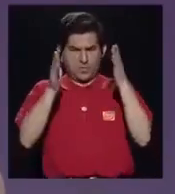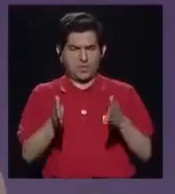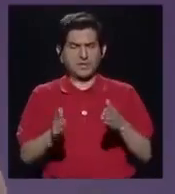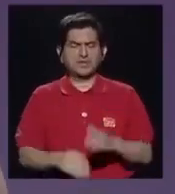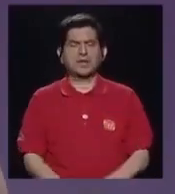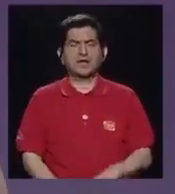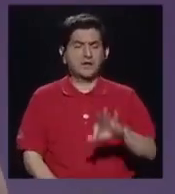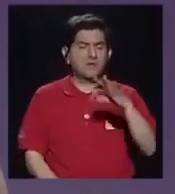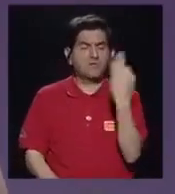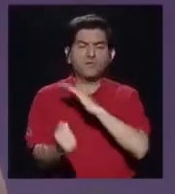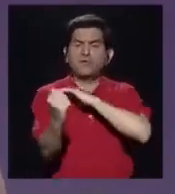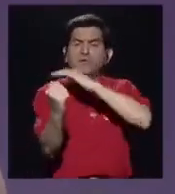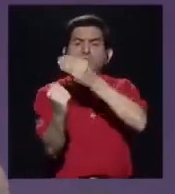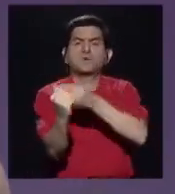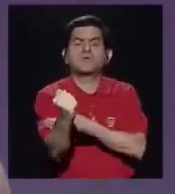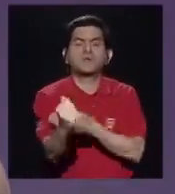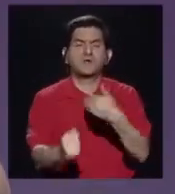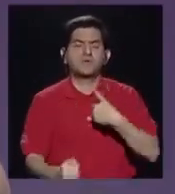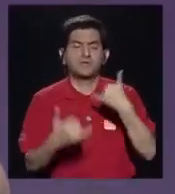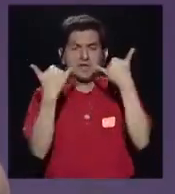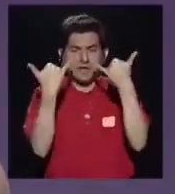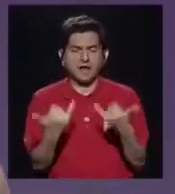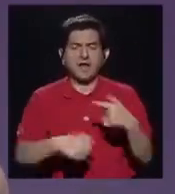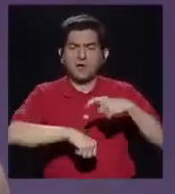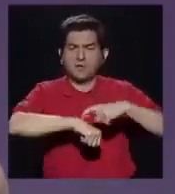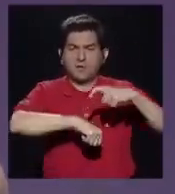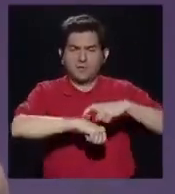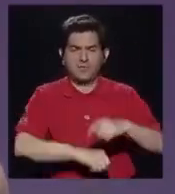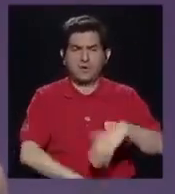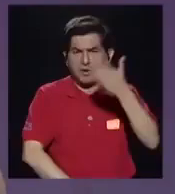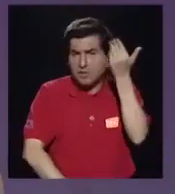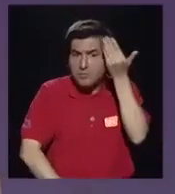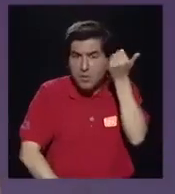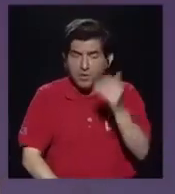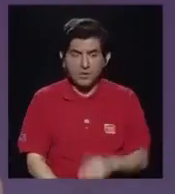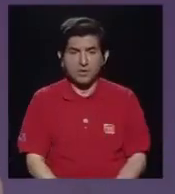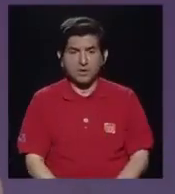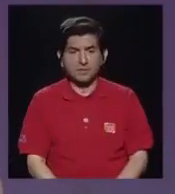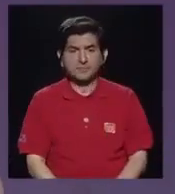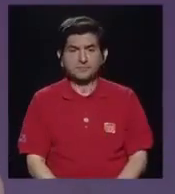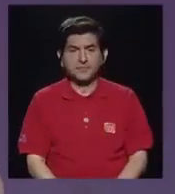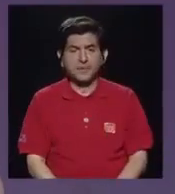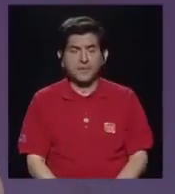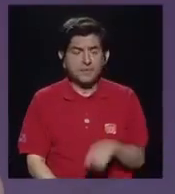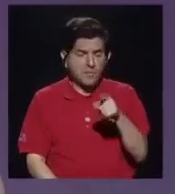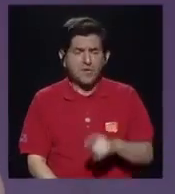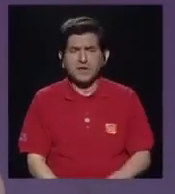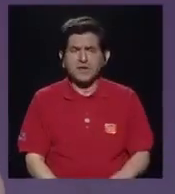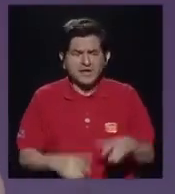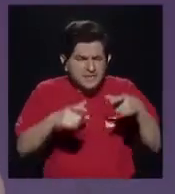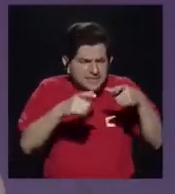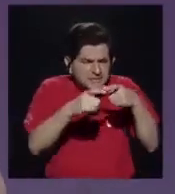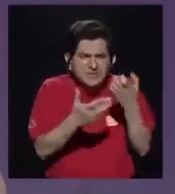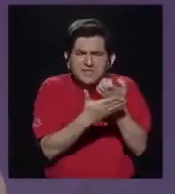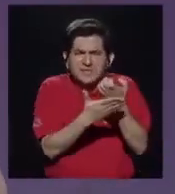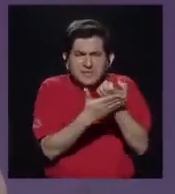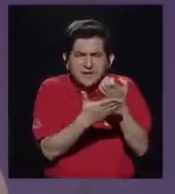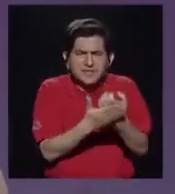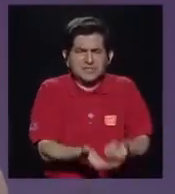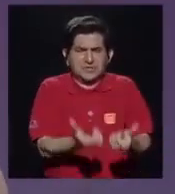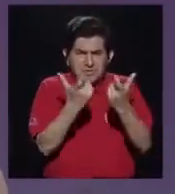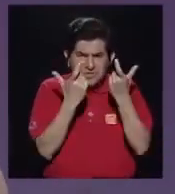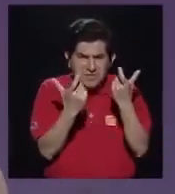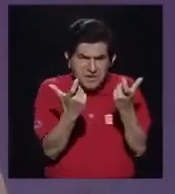forma que el poder tiene en esta época en que vivimos Por qué Porque la concentración económica la concentración de la riqueza